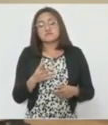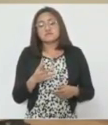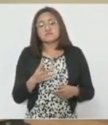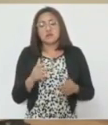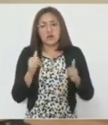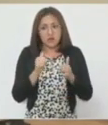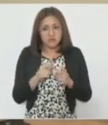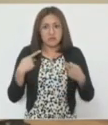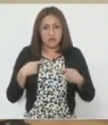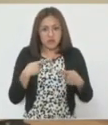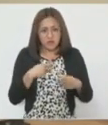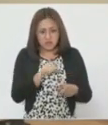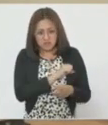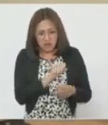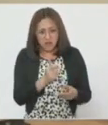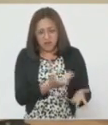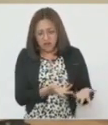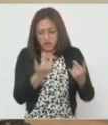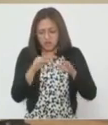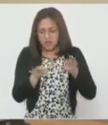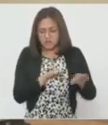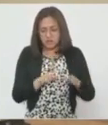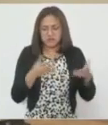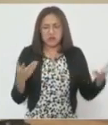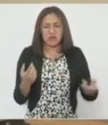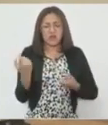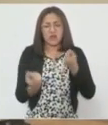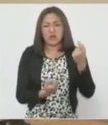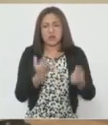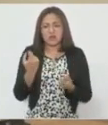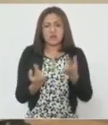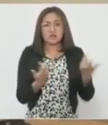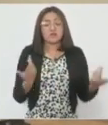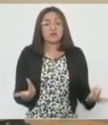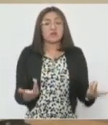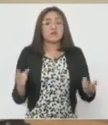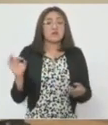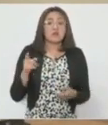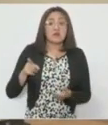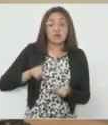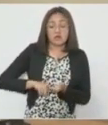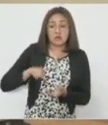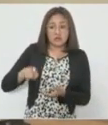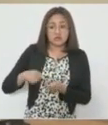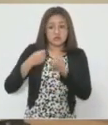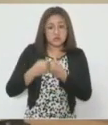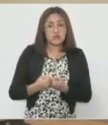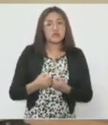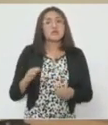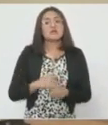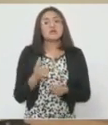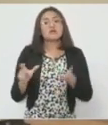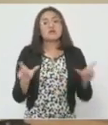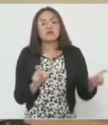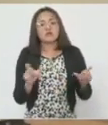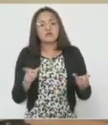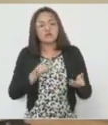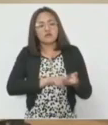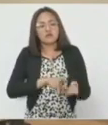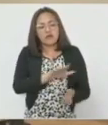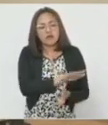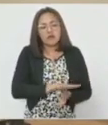y saben Por qué contratan algunos contrataron algunos delincuentes en los esquemas de seguridad por controlar